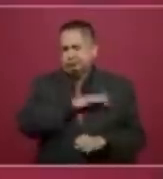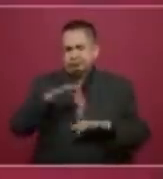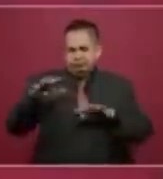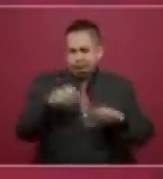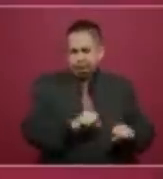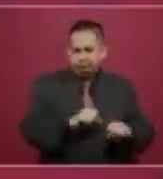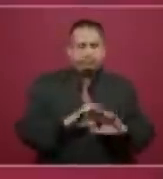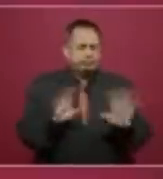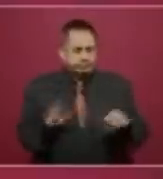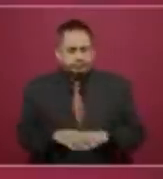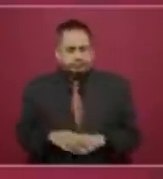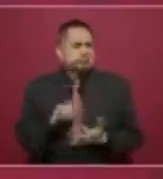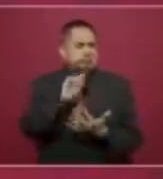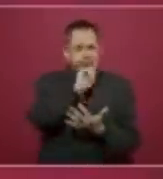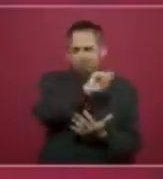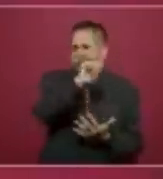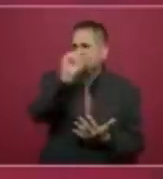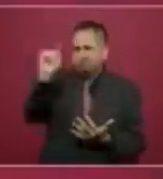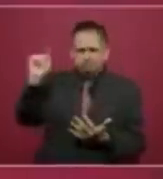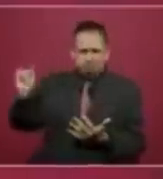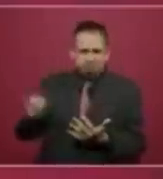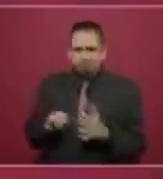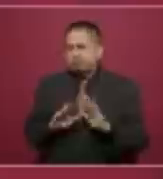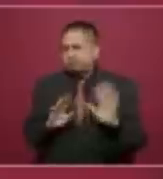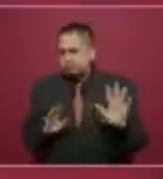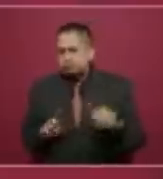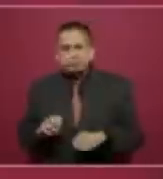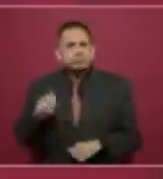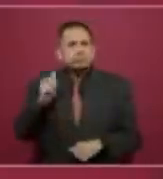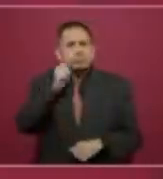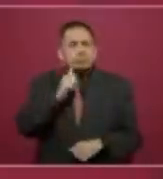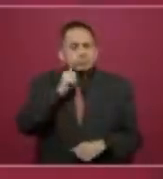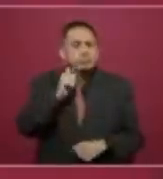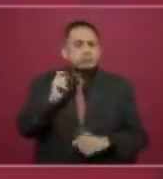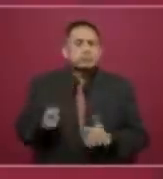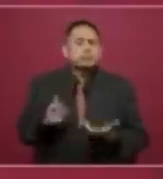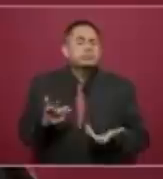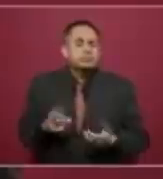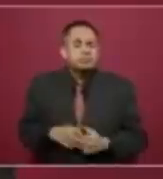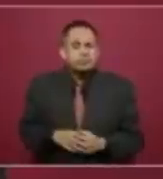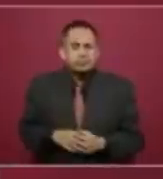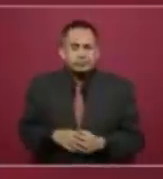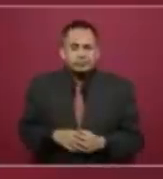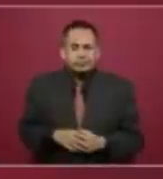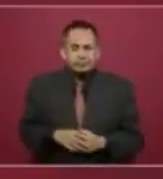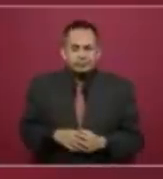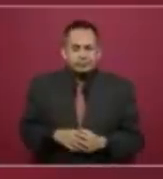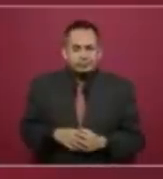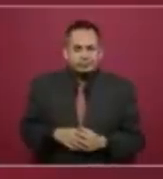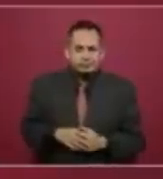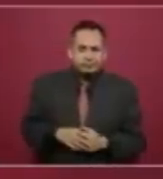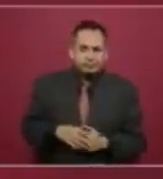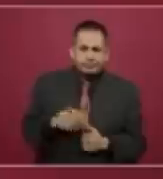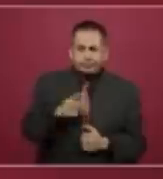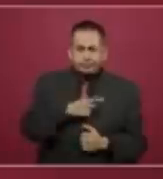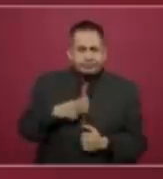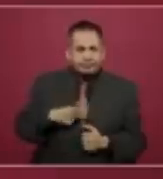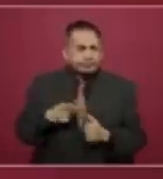en todos los casos siempre se tiene que